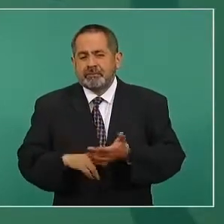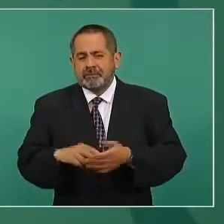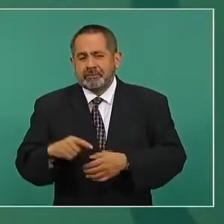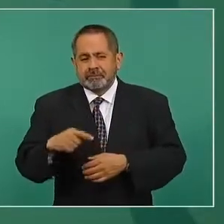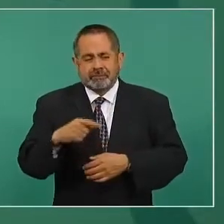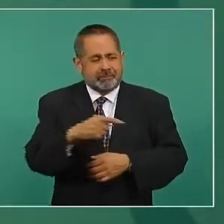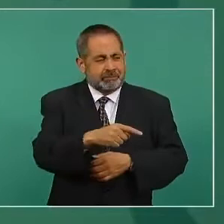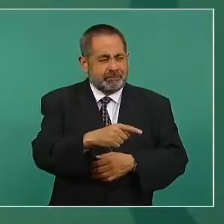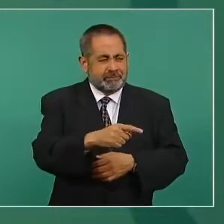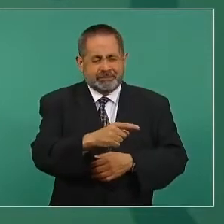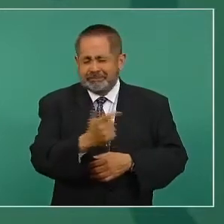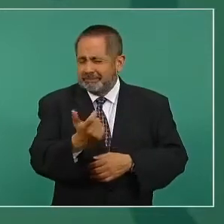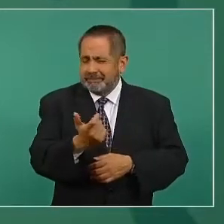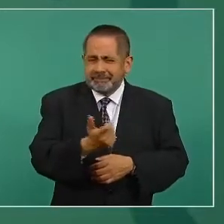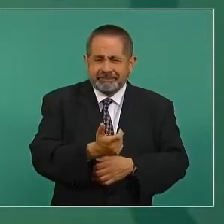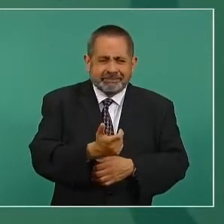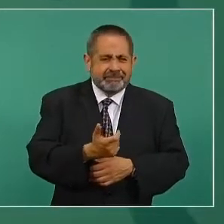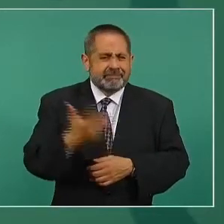cuotas